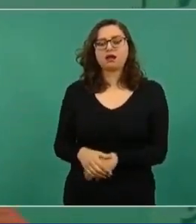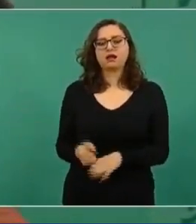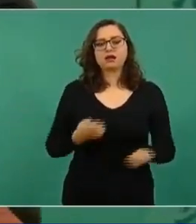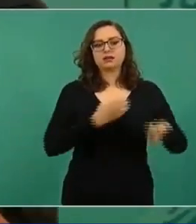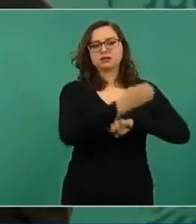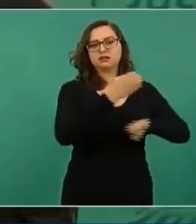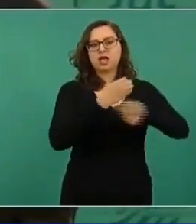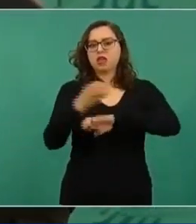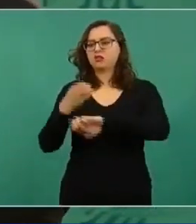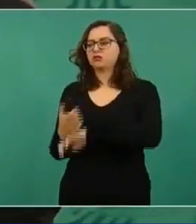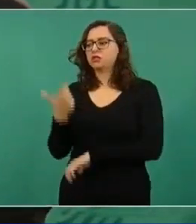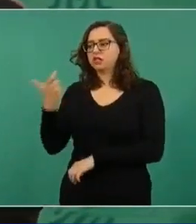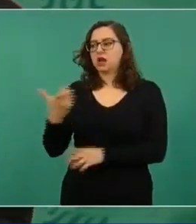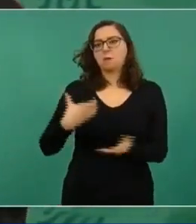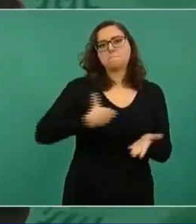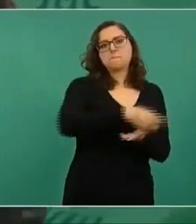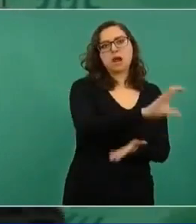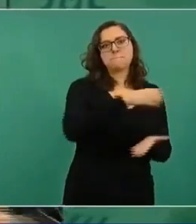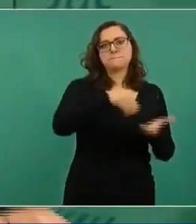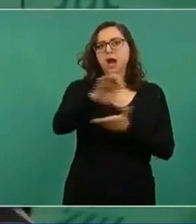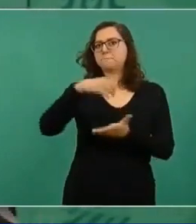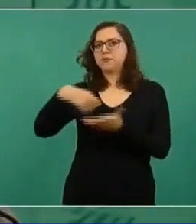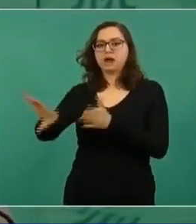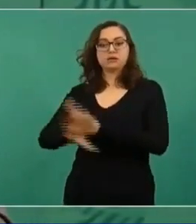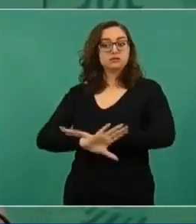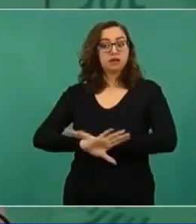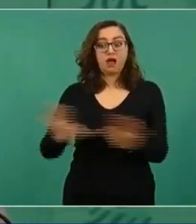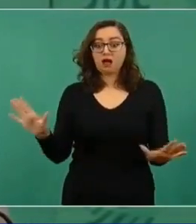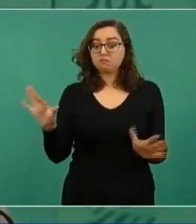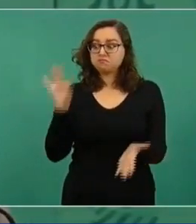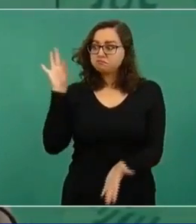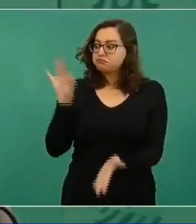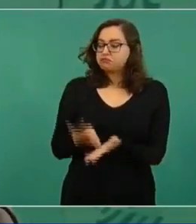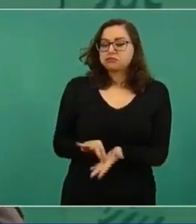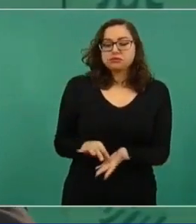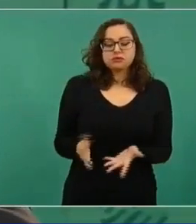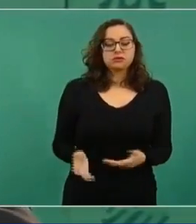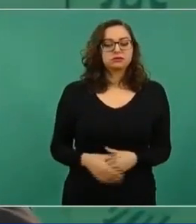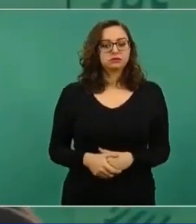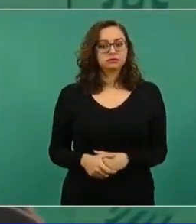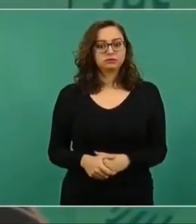estados. Y creo que